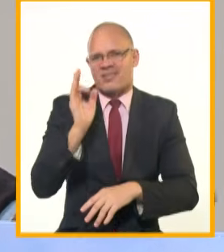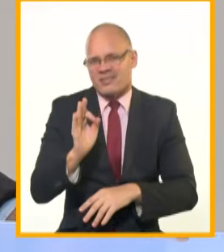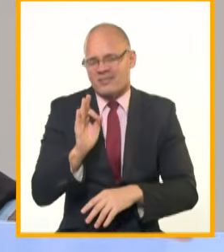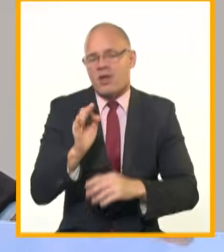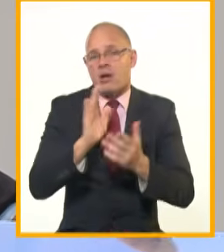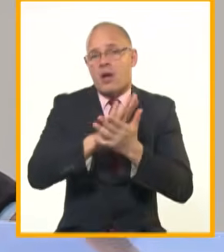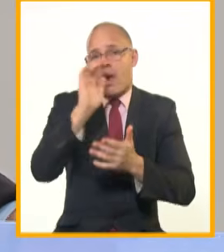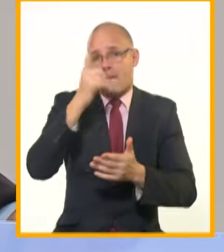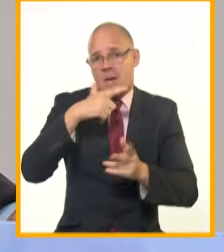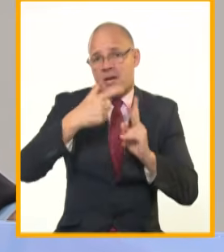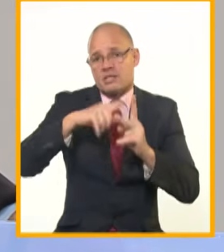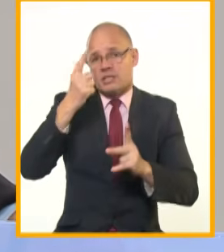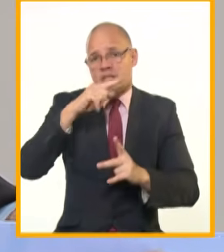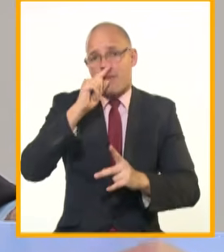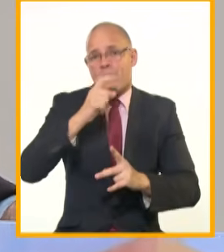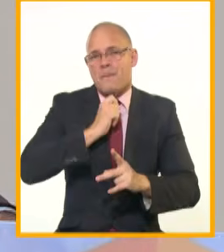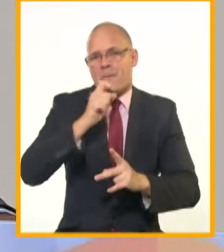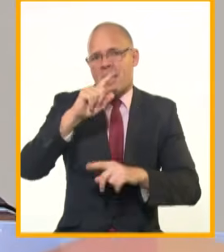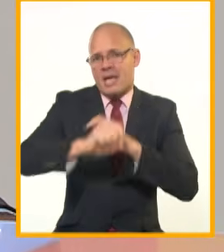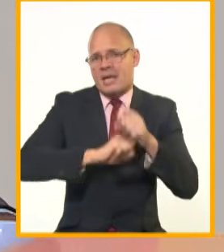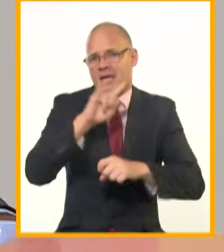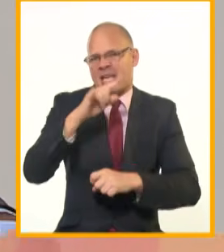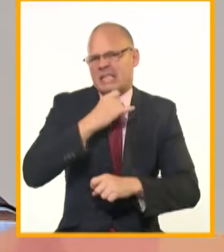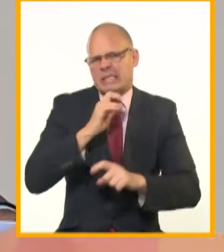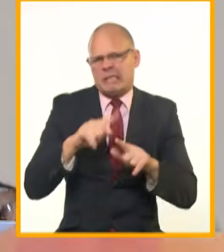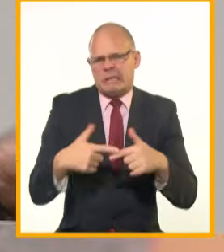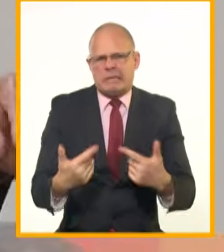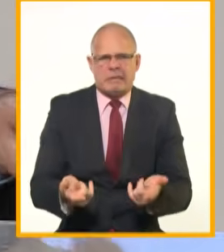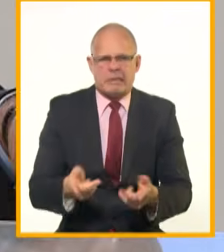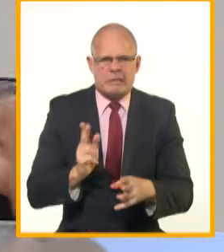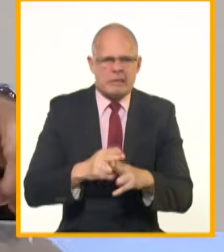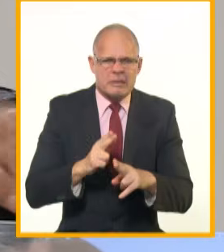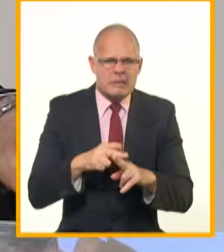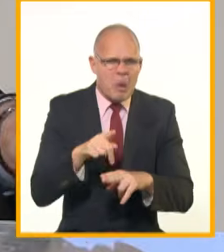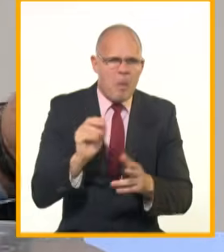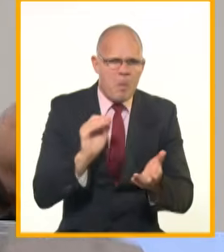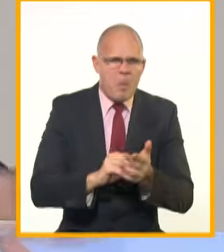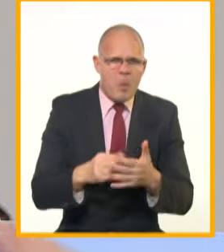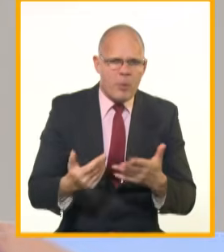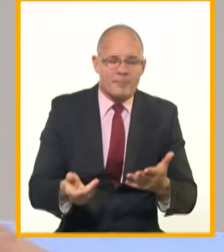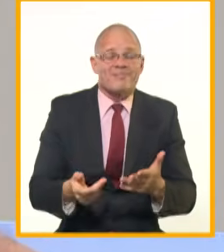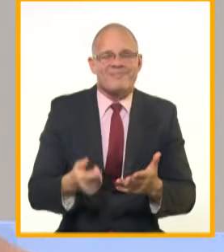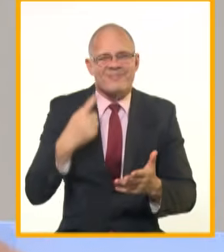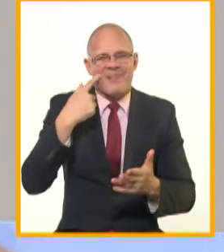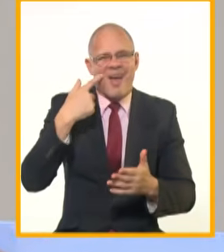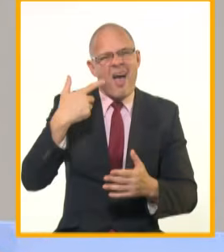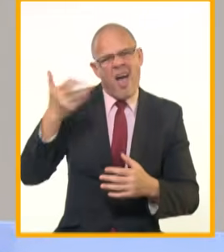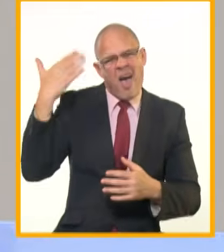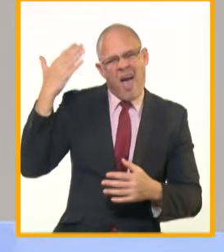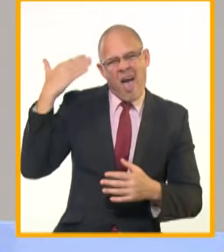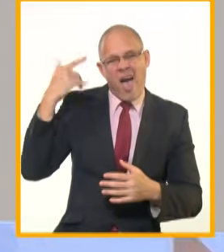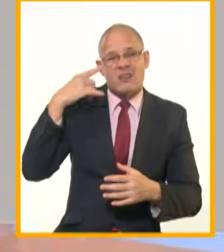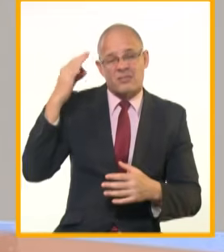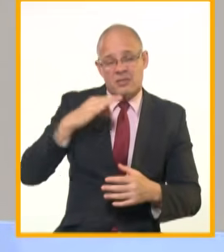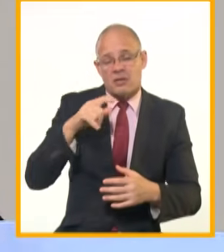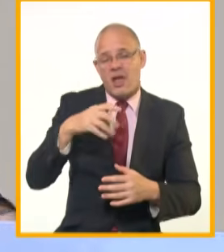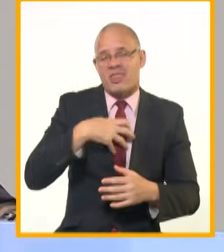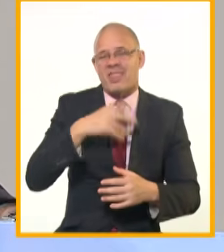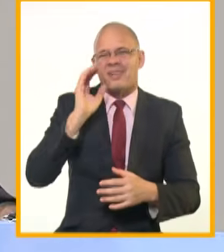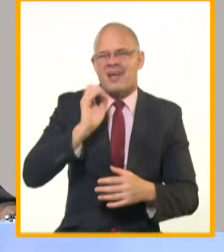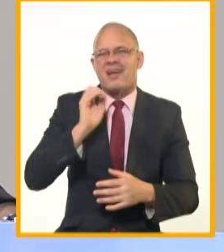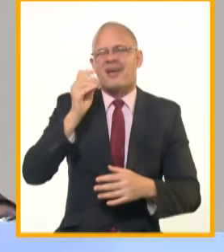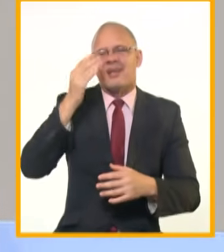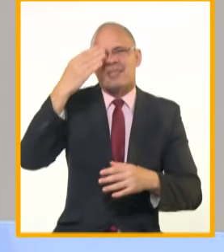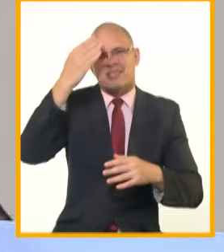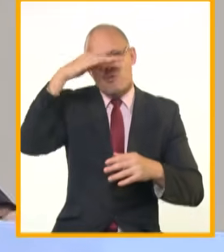explicaba incluso, fue una región, una división territorial que existió en el sur y el este de la provincia, es